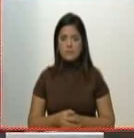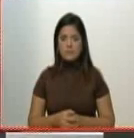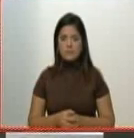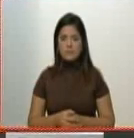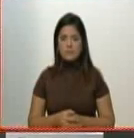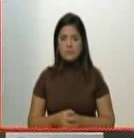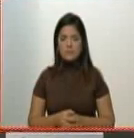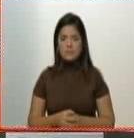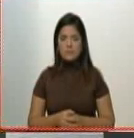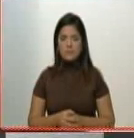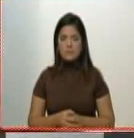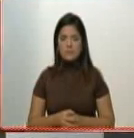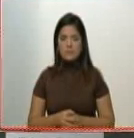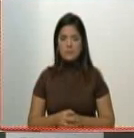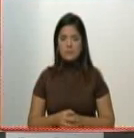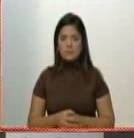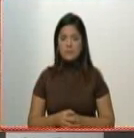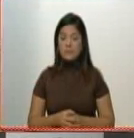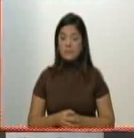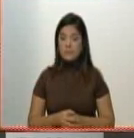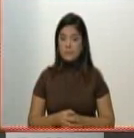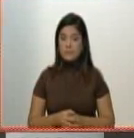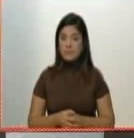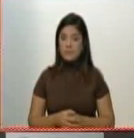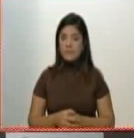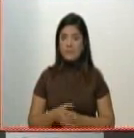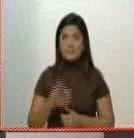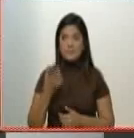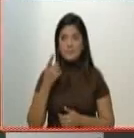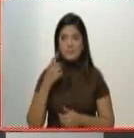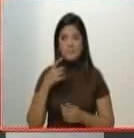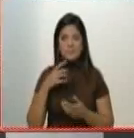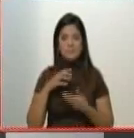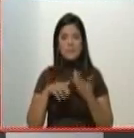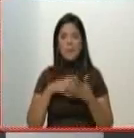residencia de capacidad para 40 atletas. Aquí vamos, allí está, mira. No te llevo nada, pues.